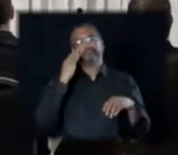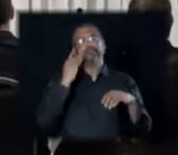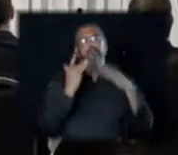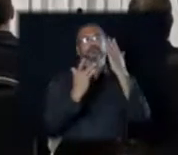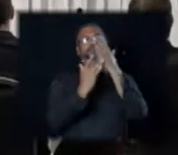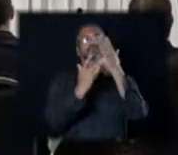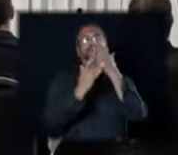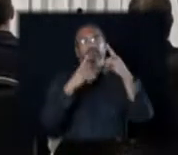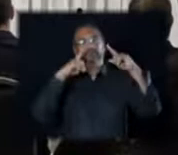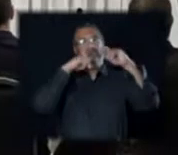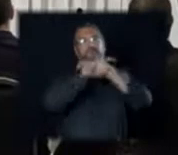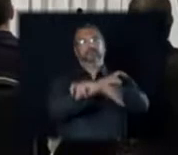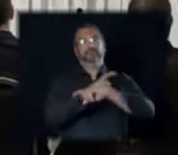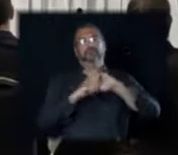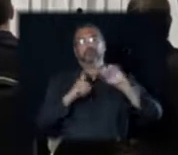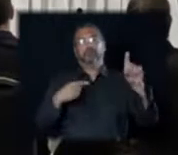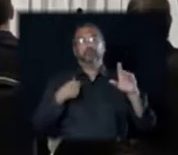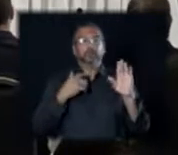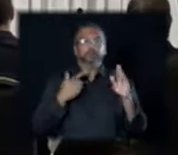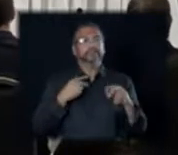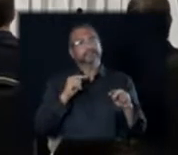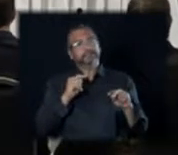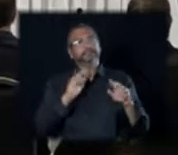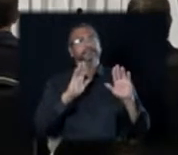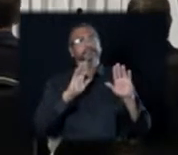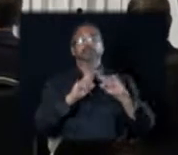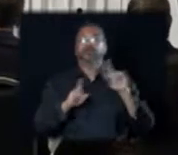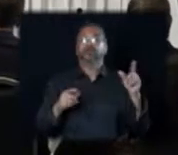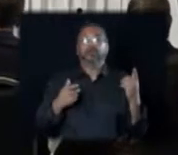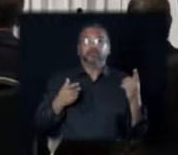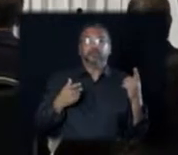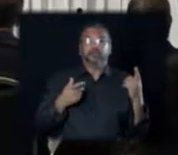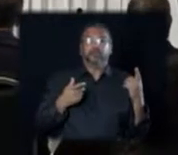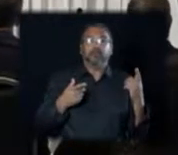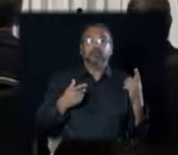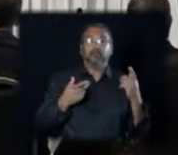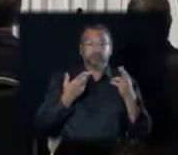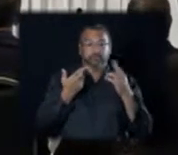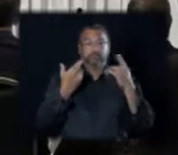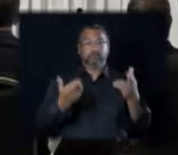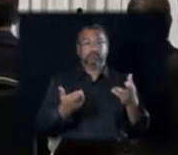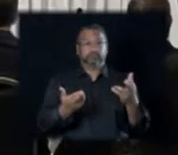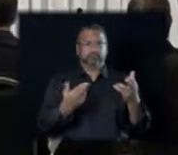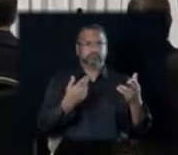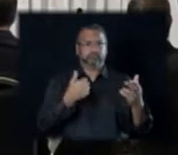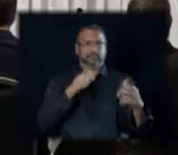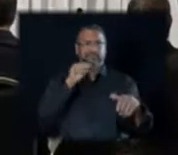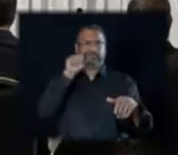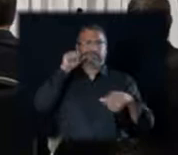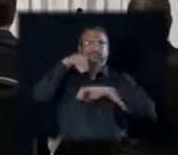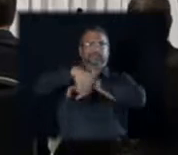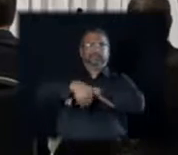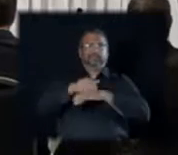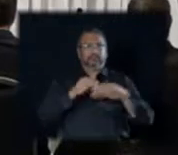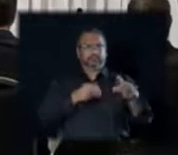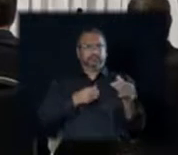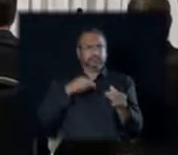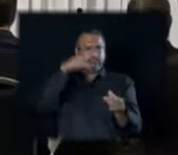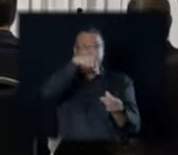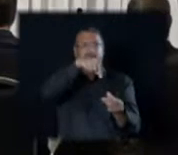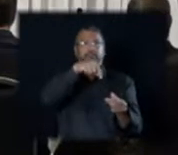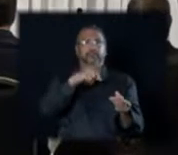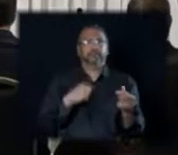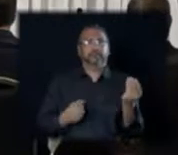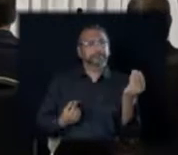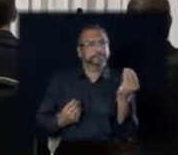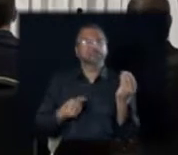Esto es algo técnico, sería excelente si pudieran seguirlo, pero estaba mirando un informe que ustedes nos acaban de entregar anoche y